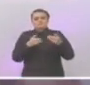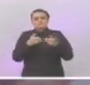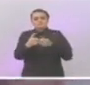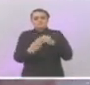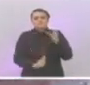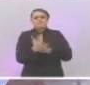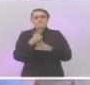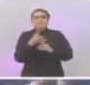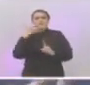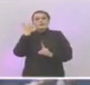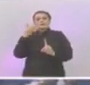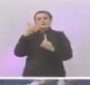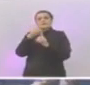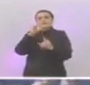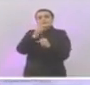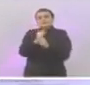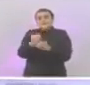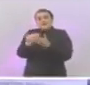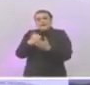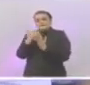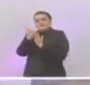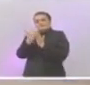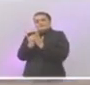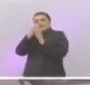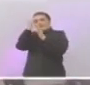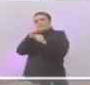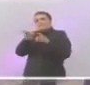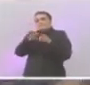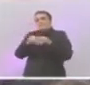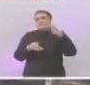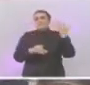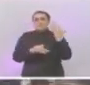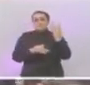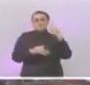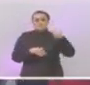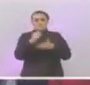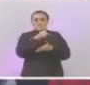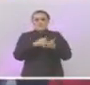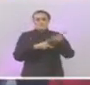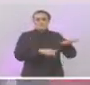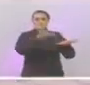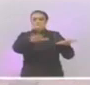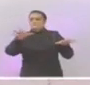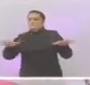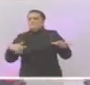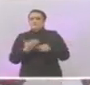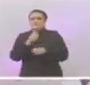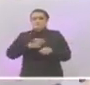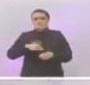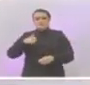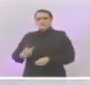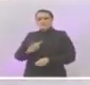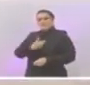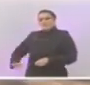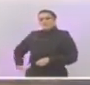alcanzado importantes agendas de trabajo para los habitantes de las 4 regiones del Estado. Expreso mi gratitud al presidente